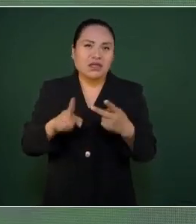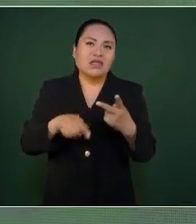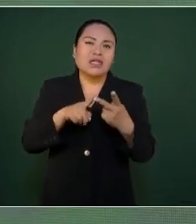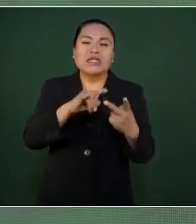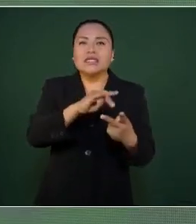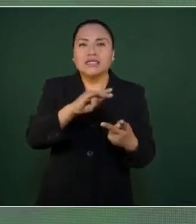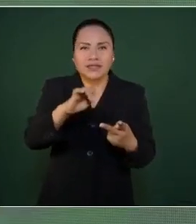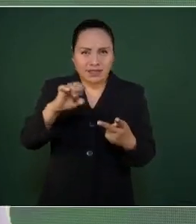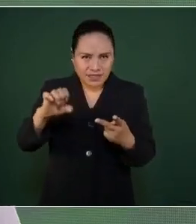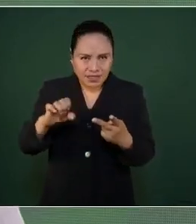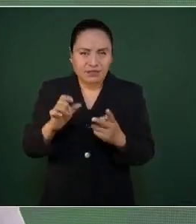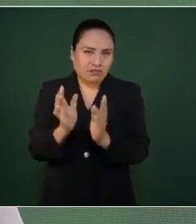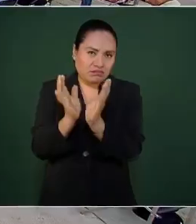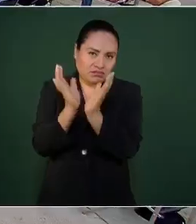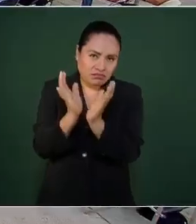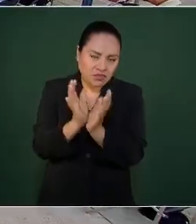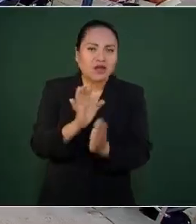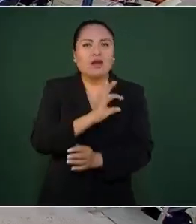ser atendidos,